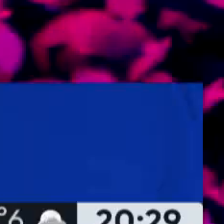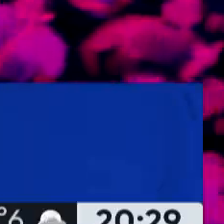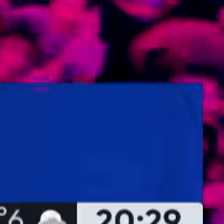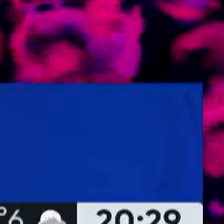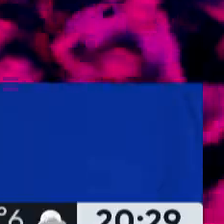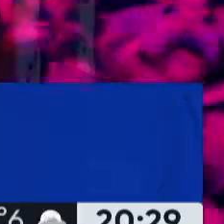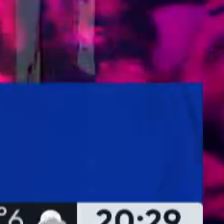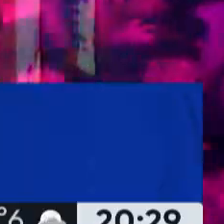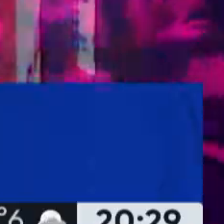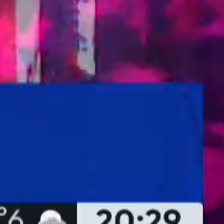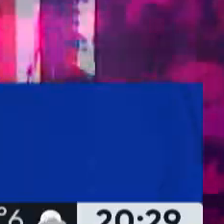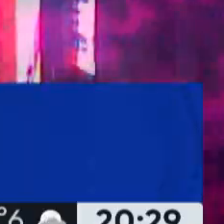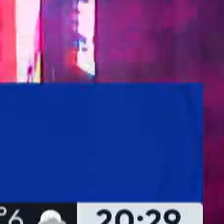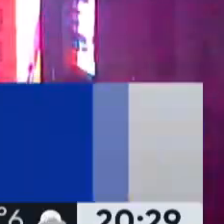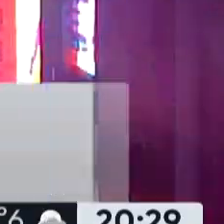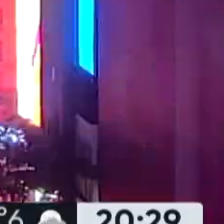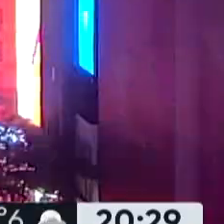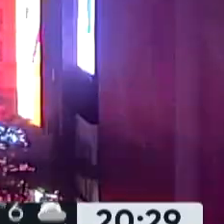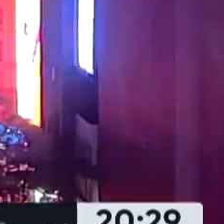de eso